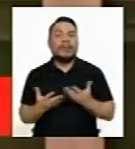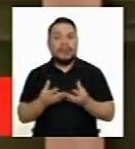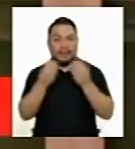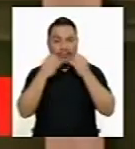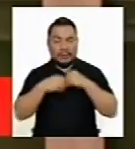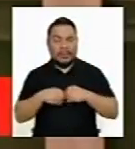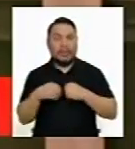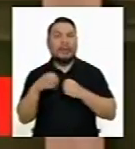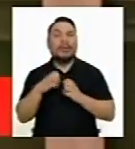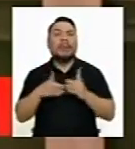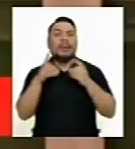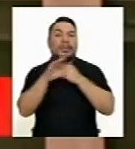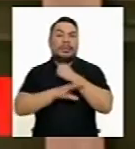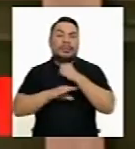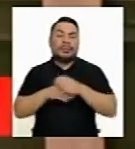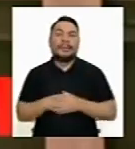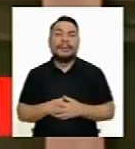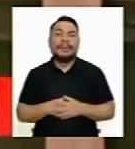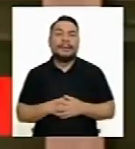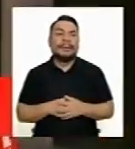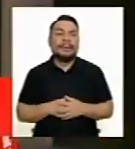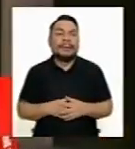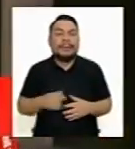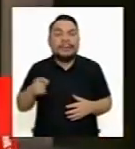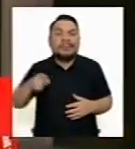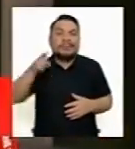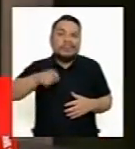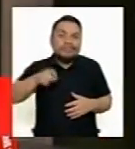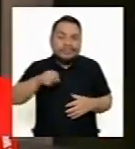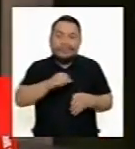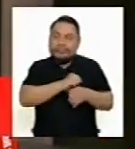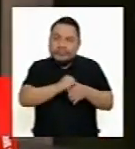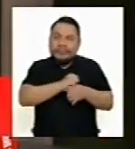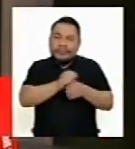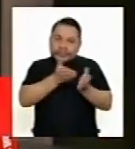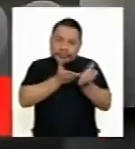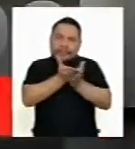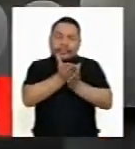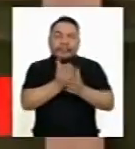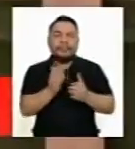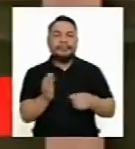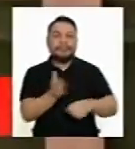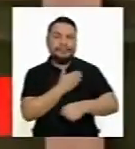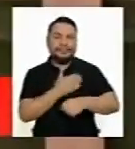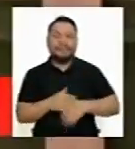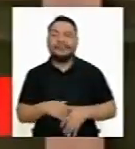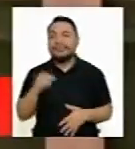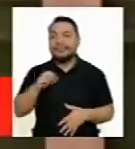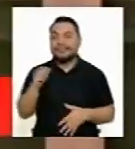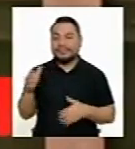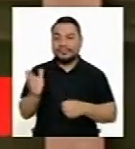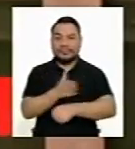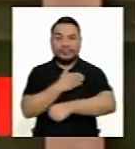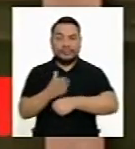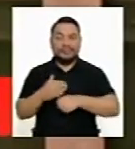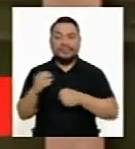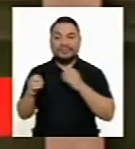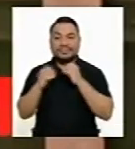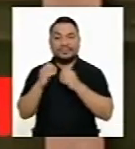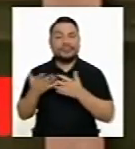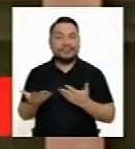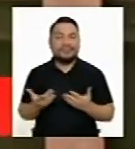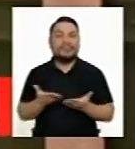básica. Claro, ¿no? Porque se requiere disciplina además, ¿no? Para aprender a tocar algún instrumento musical. Exactamente. Para tocar un instrumento musical necesitamos